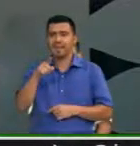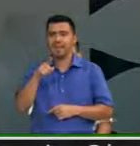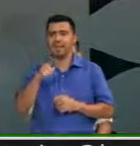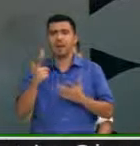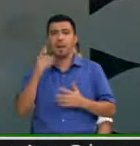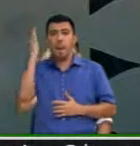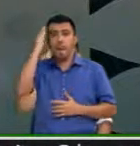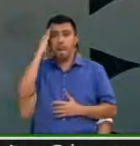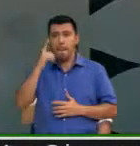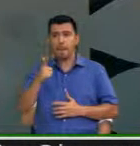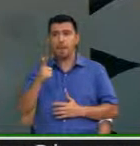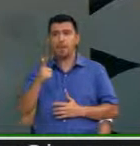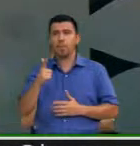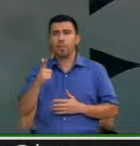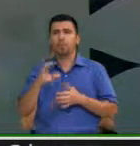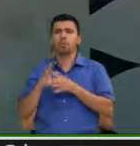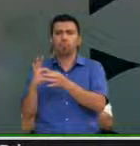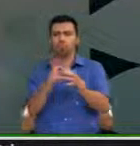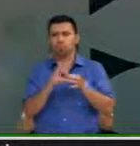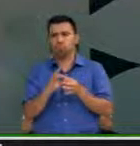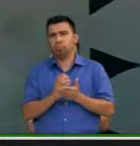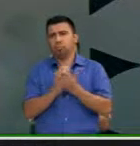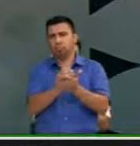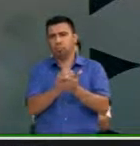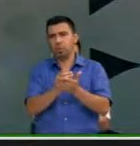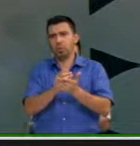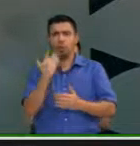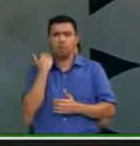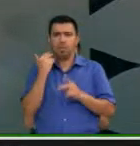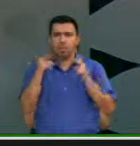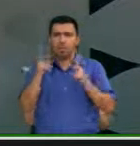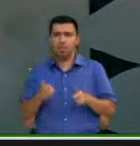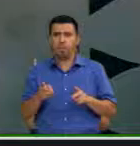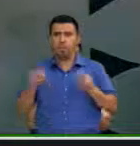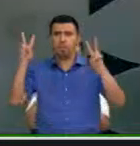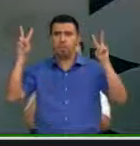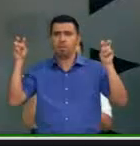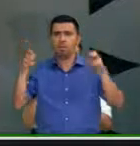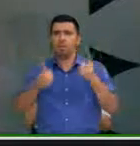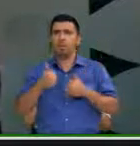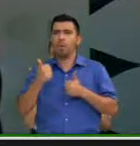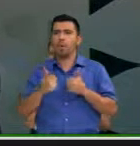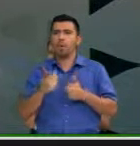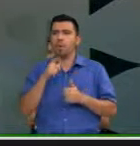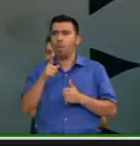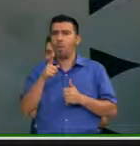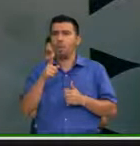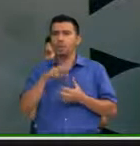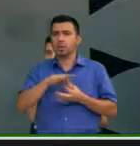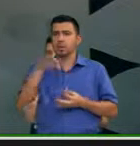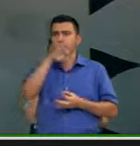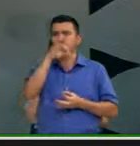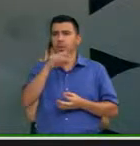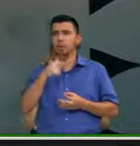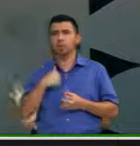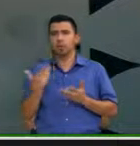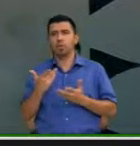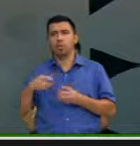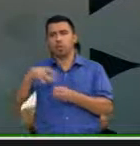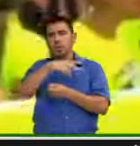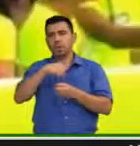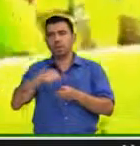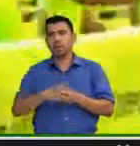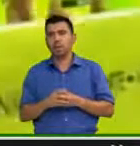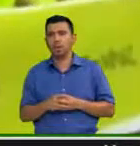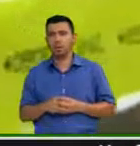memoria y la solidaridad con las víctimas del conflicto armado, esto es un tema que por supuesto une el espíritu de los santandereanos y de